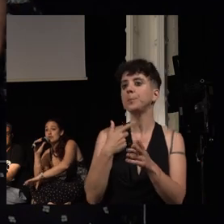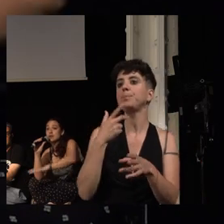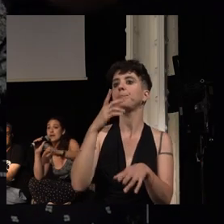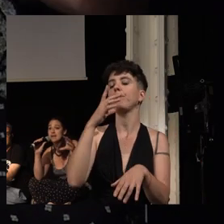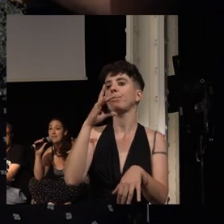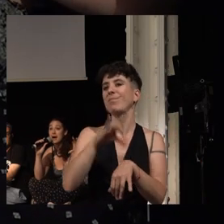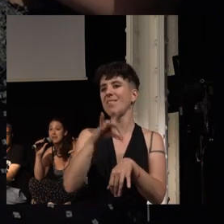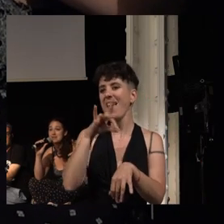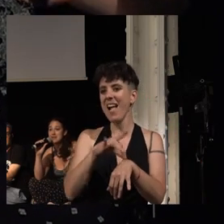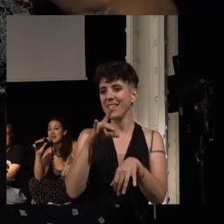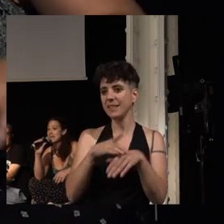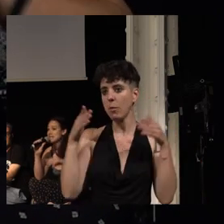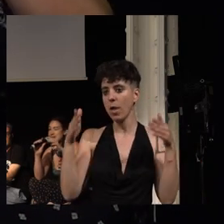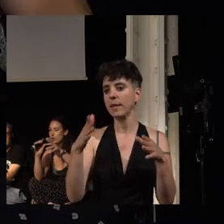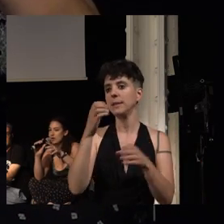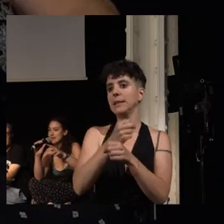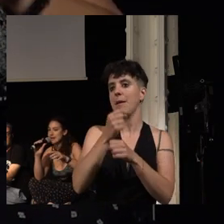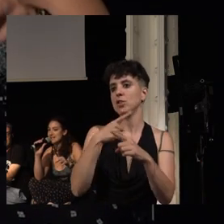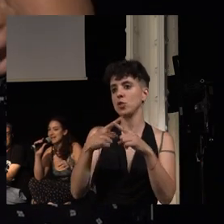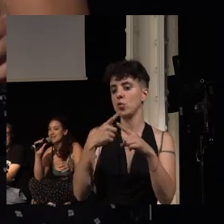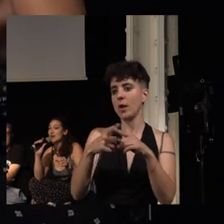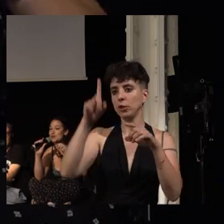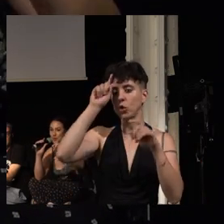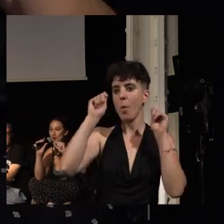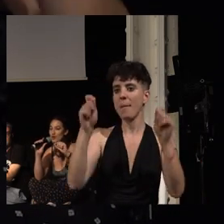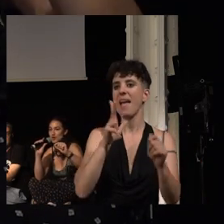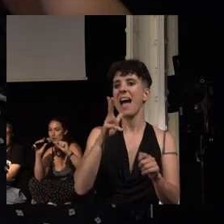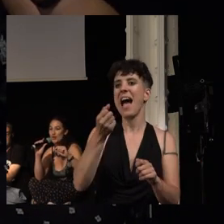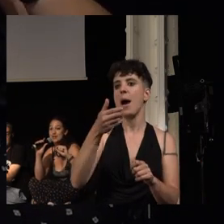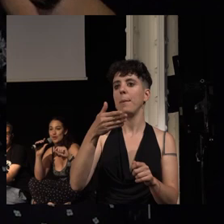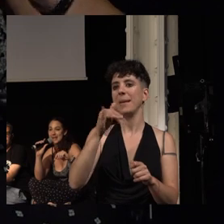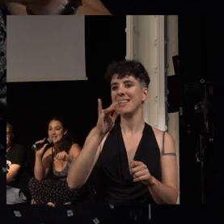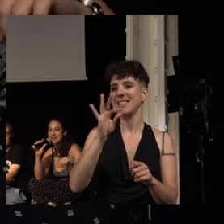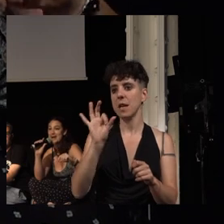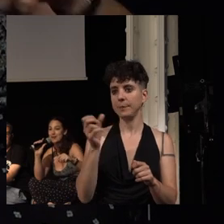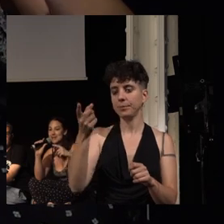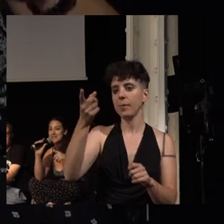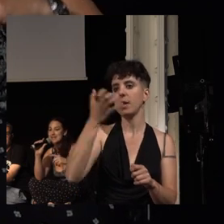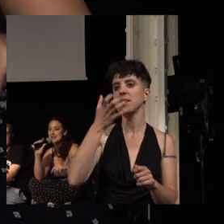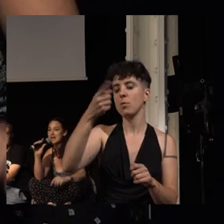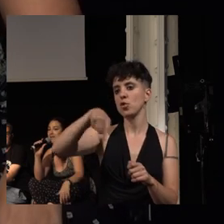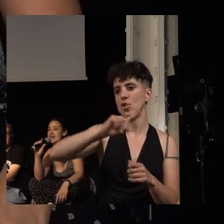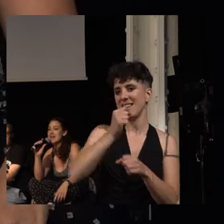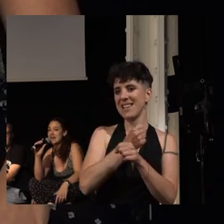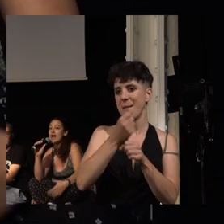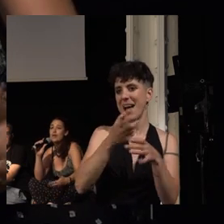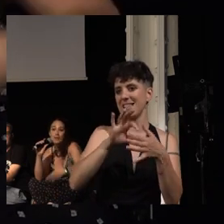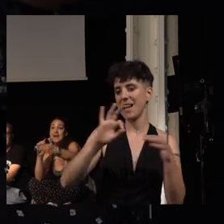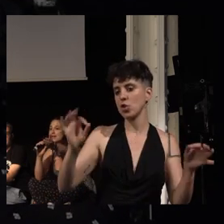del trabajo sexual, se llama Habits. Seguro que si trabajáis en las CORS os conocéis con las trabajadoras que están también